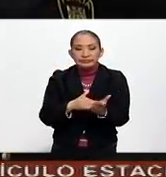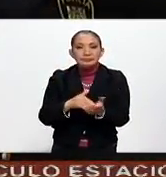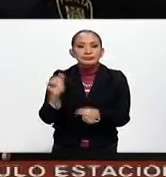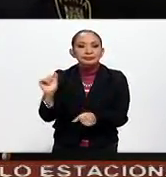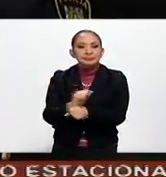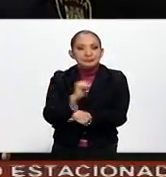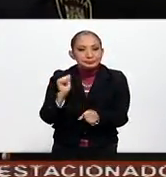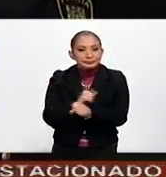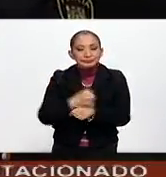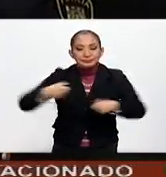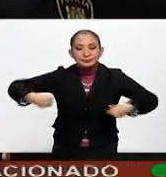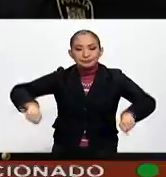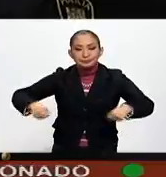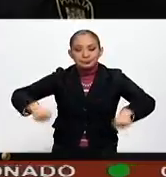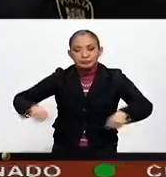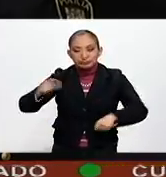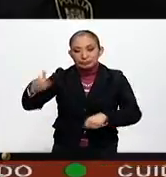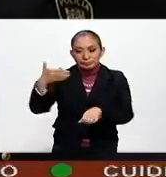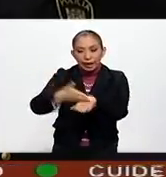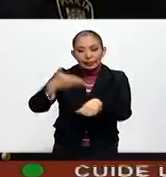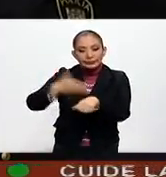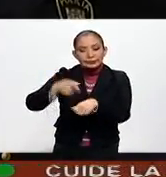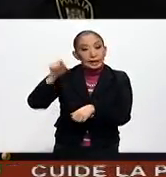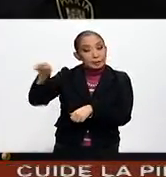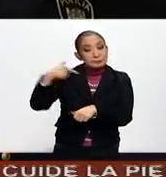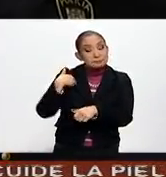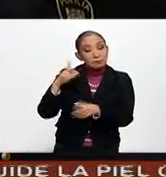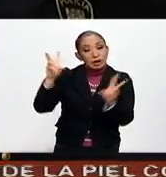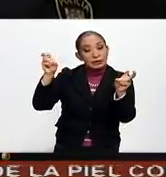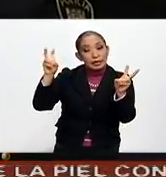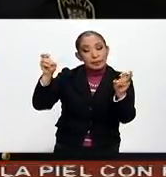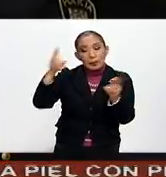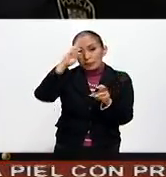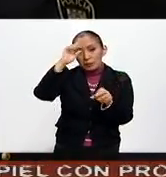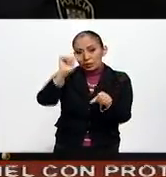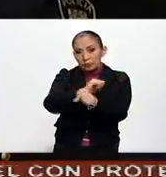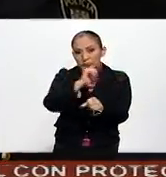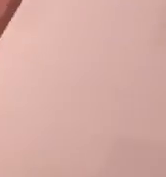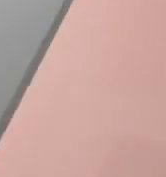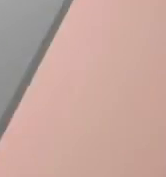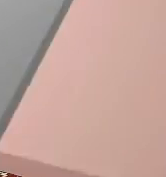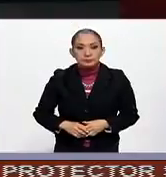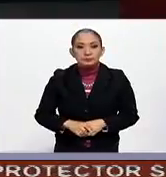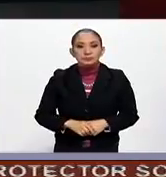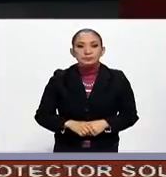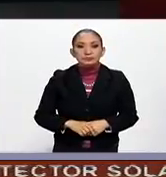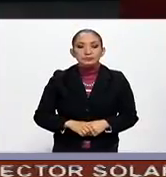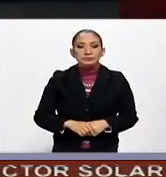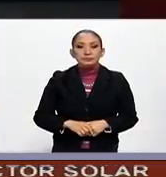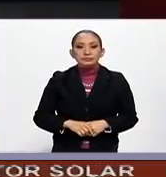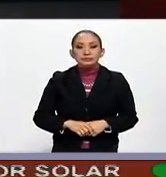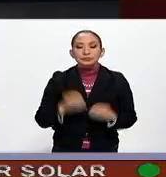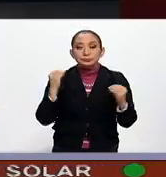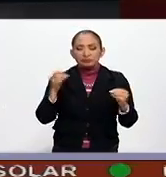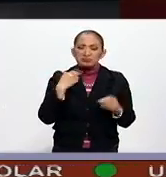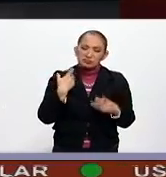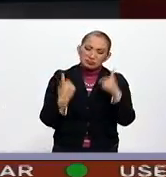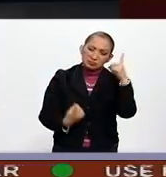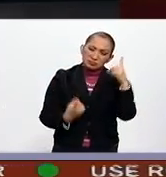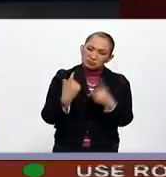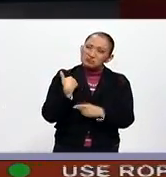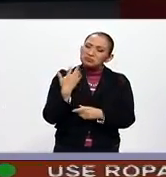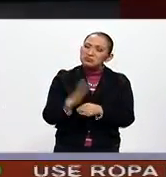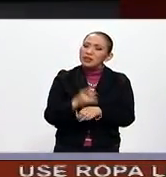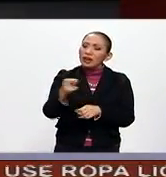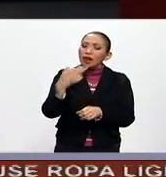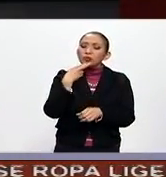vehículos tipo motocicleta fueron sancionados por el tema del Hoy No Circula. Y muchos nos preguntamos, bueno,